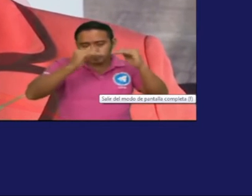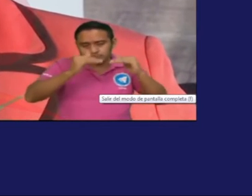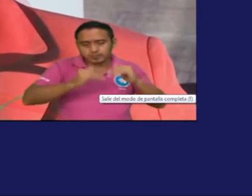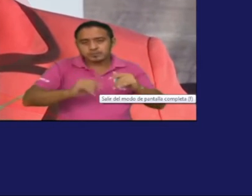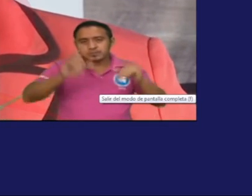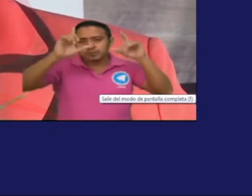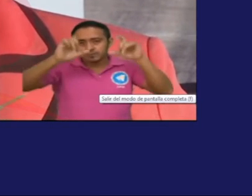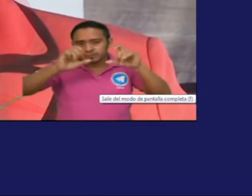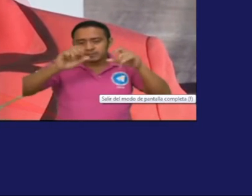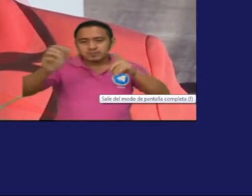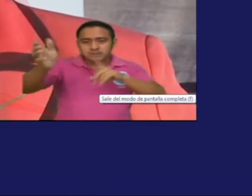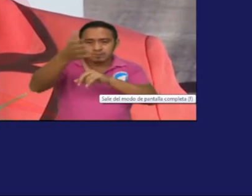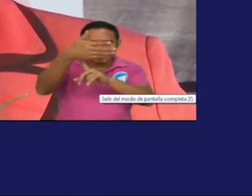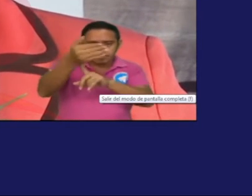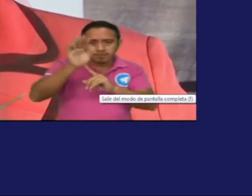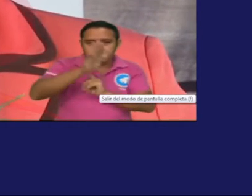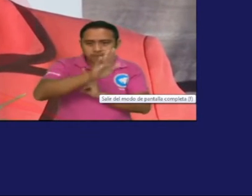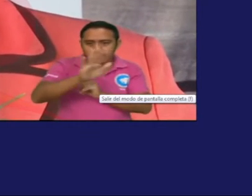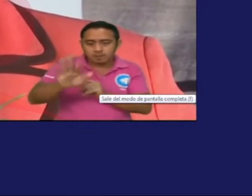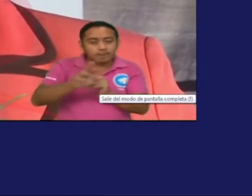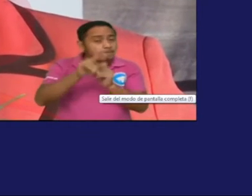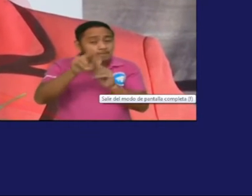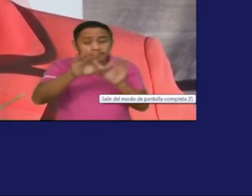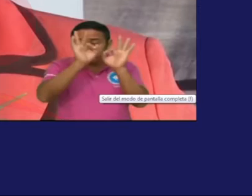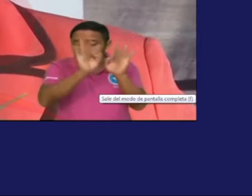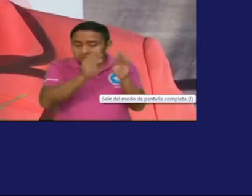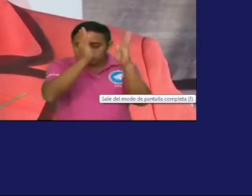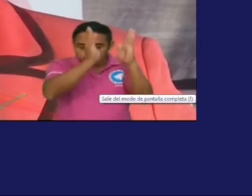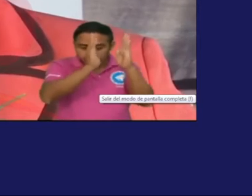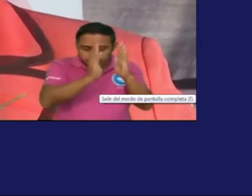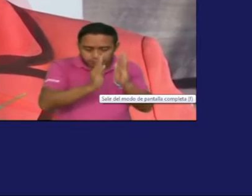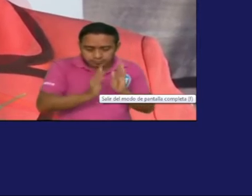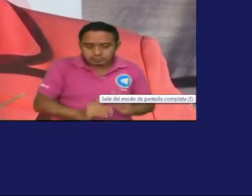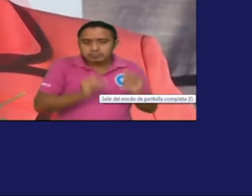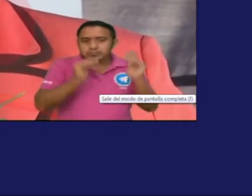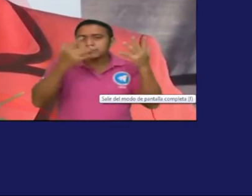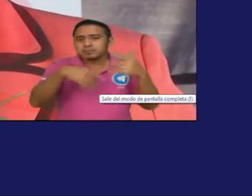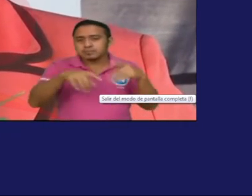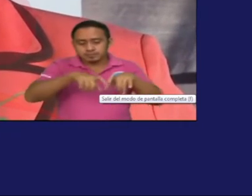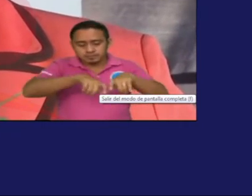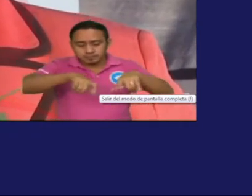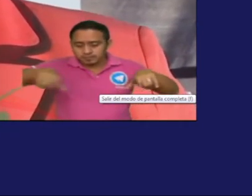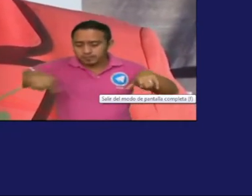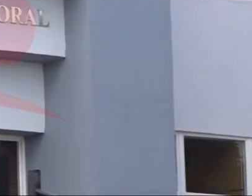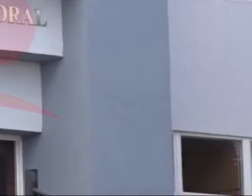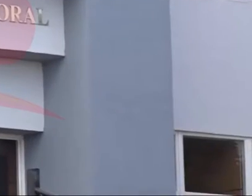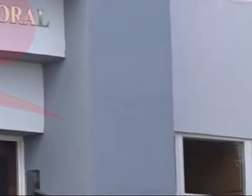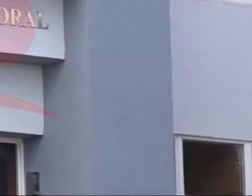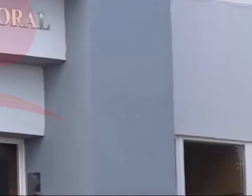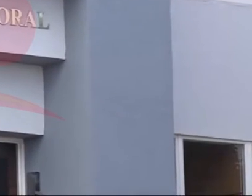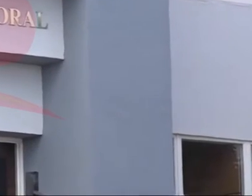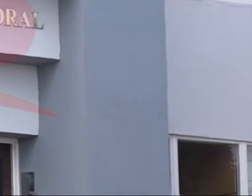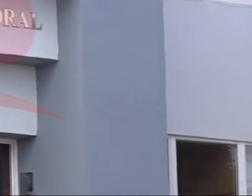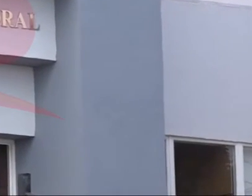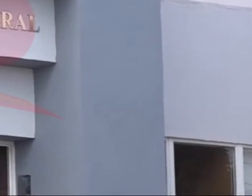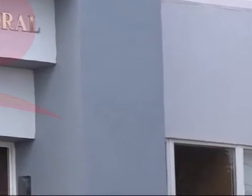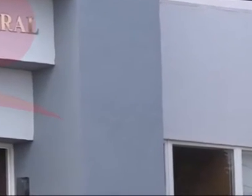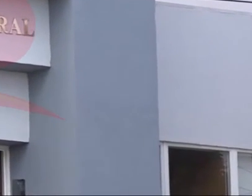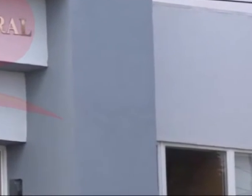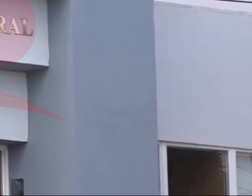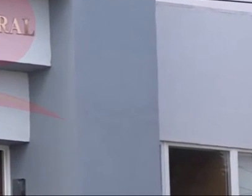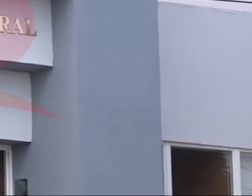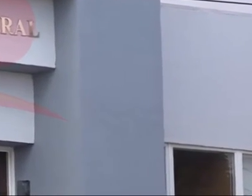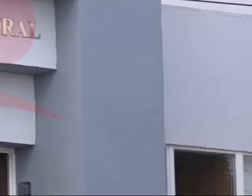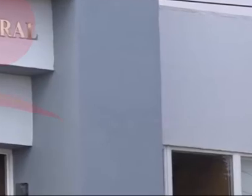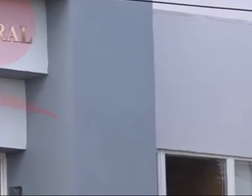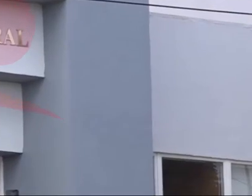la foto, la bandera, que sean los datos correctos que vaya en la boleta electoral. Según la información brindada